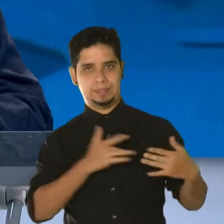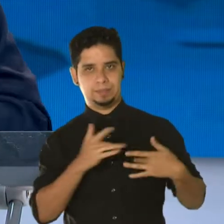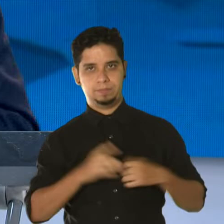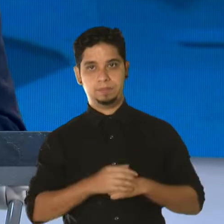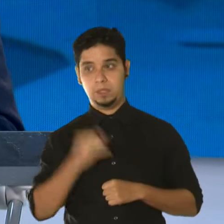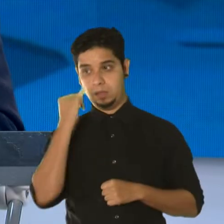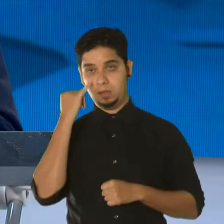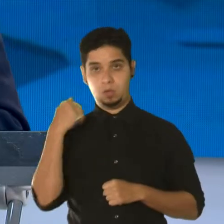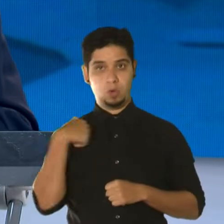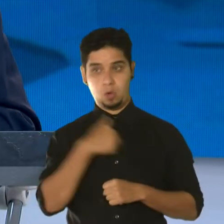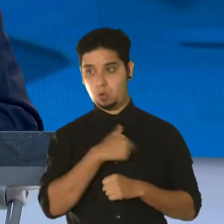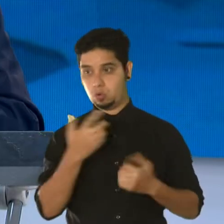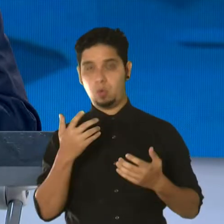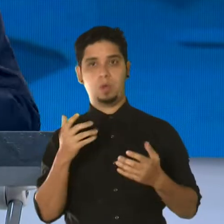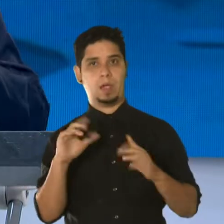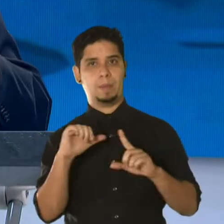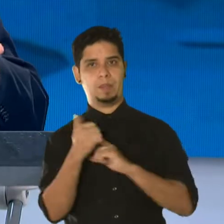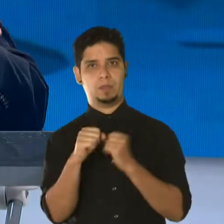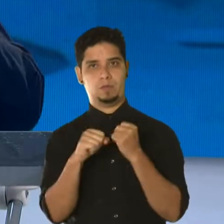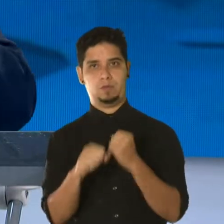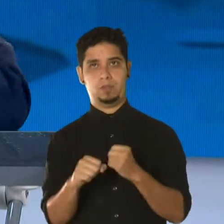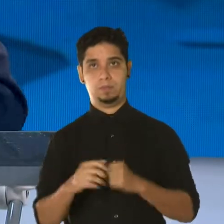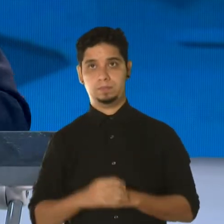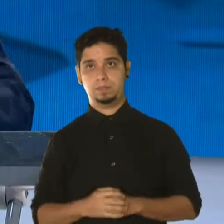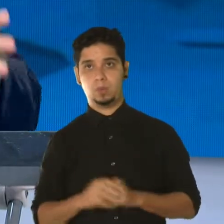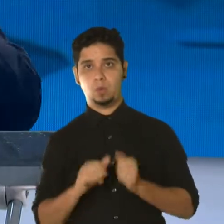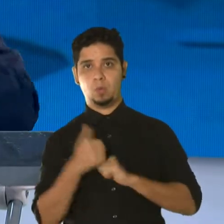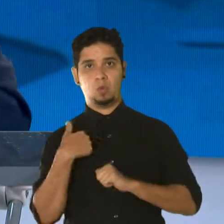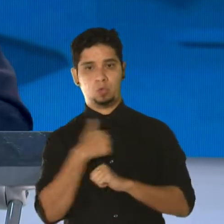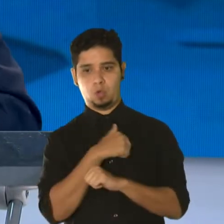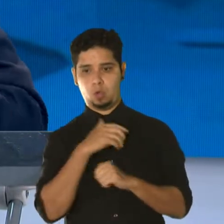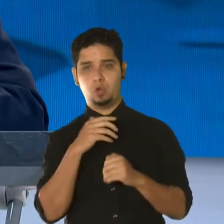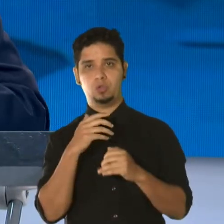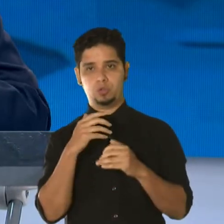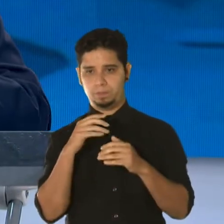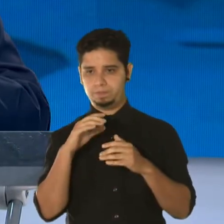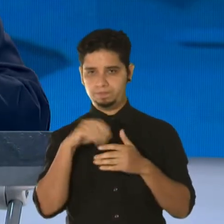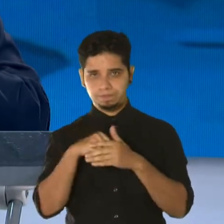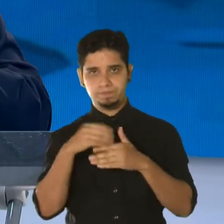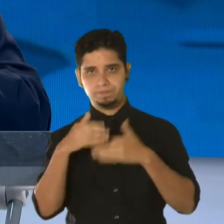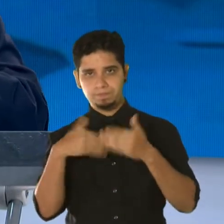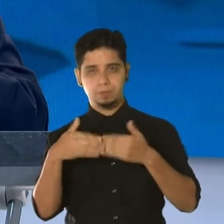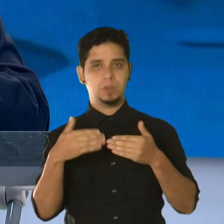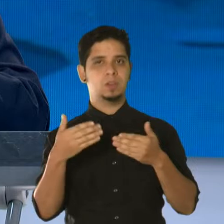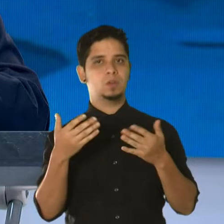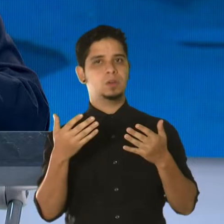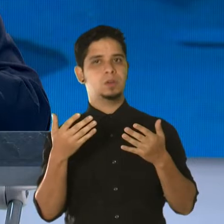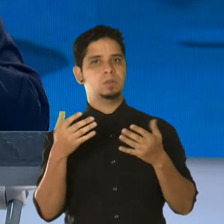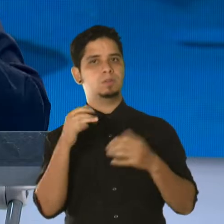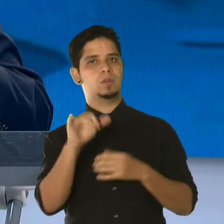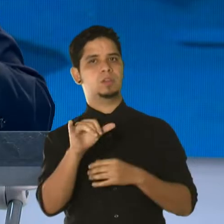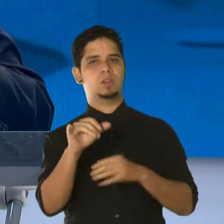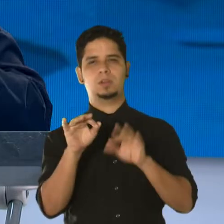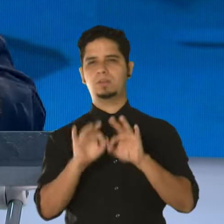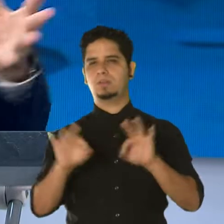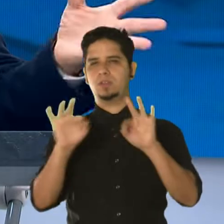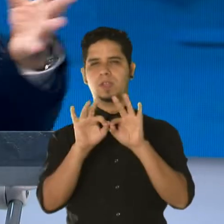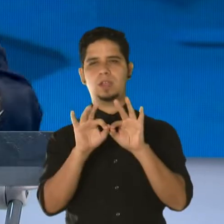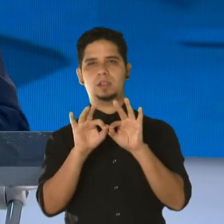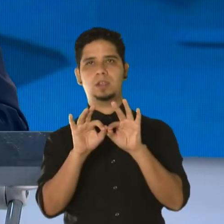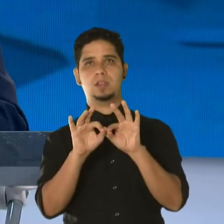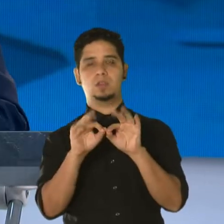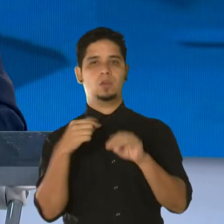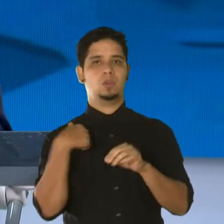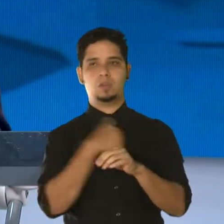ambiente altamente volátil y entonces obviamente cómo nos adaptamos, cómo nos acoplamos y por eso es que pues la importancia pues tener un